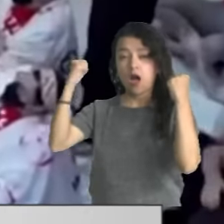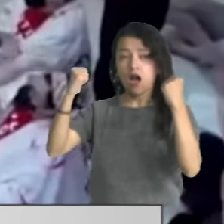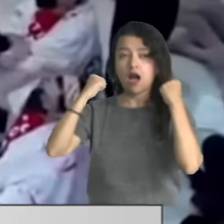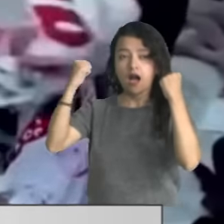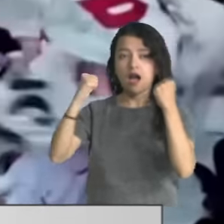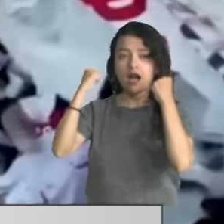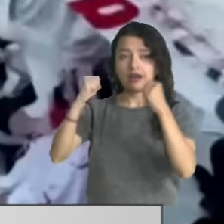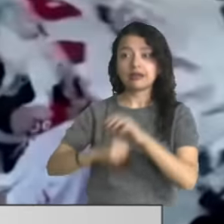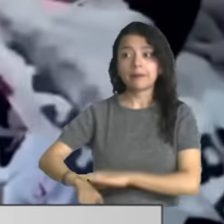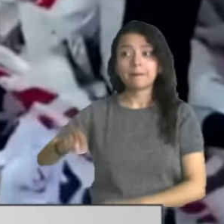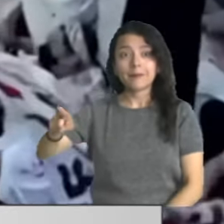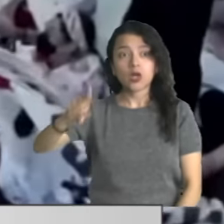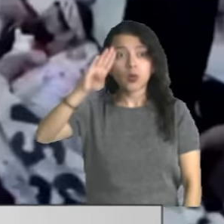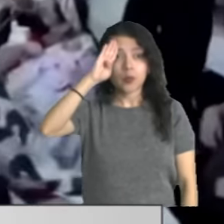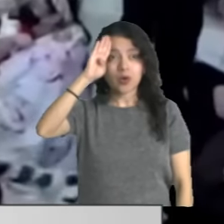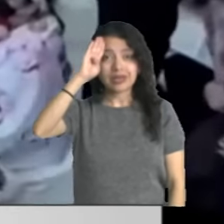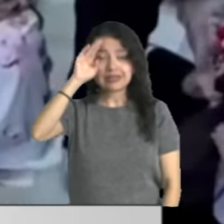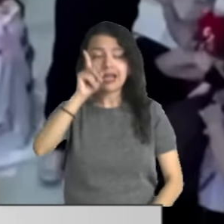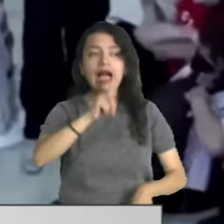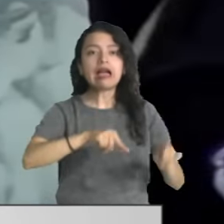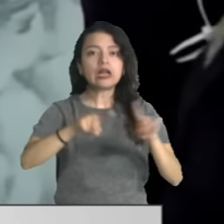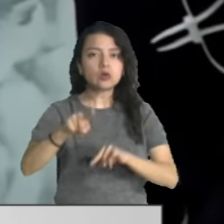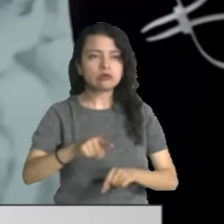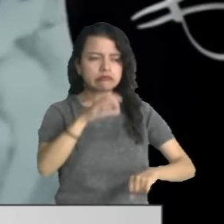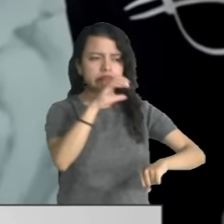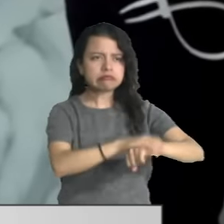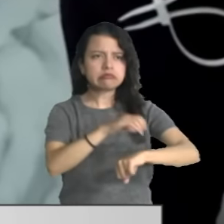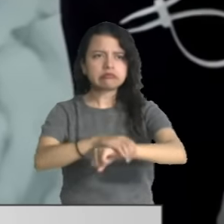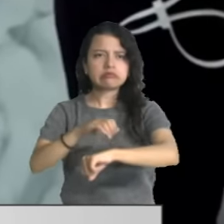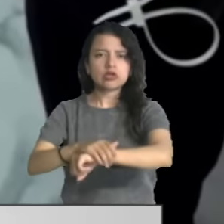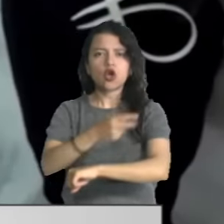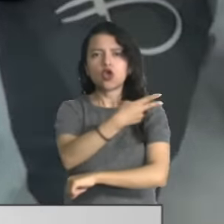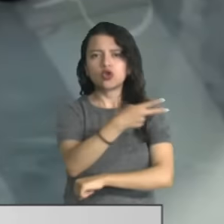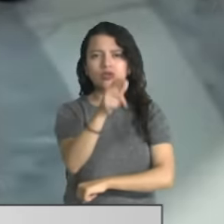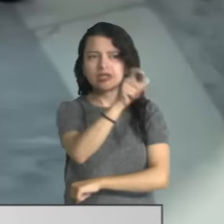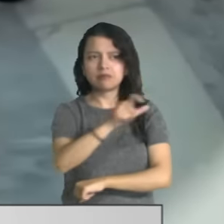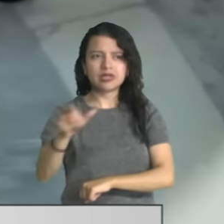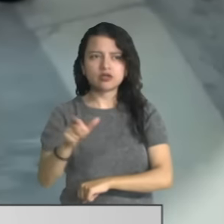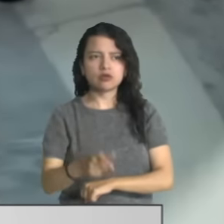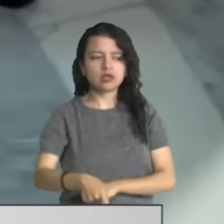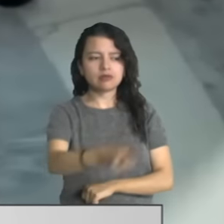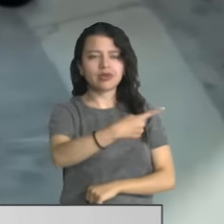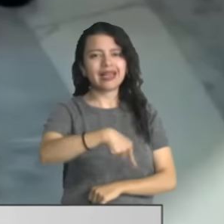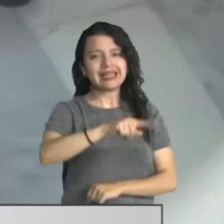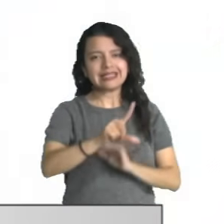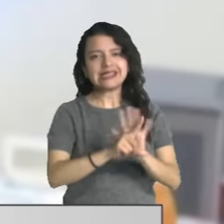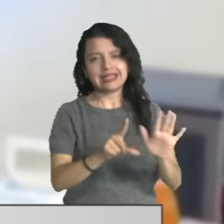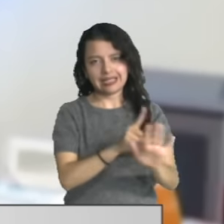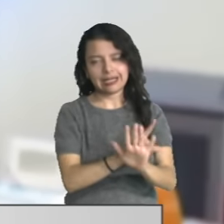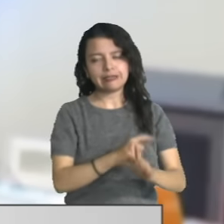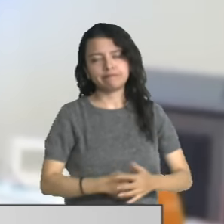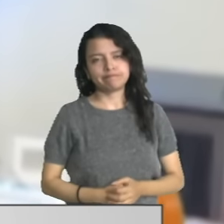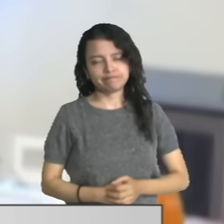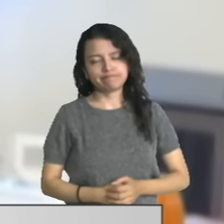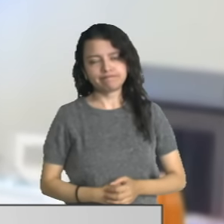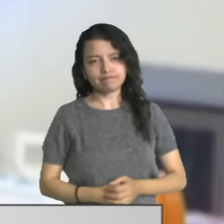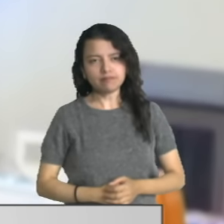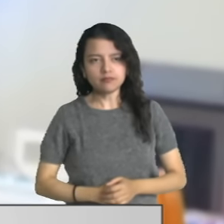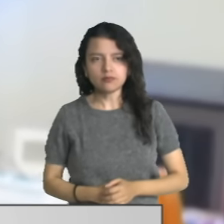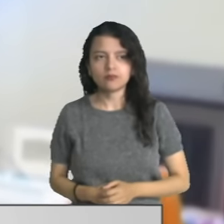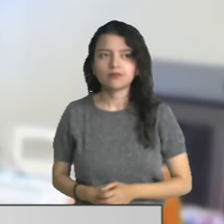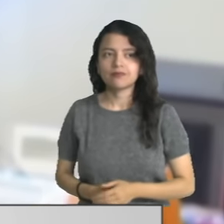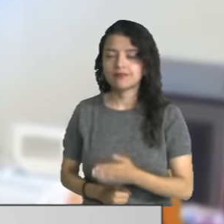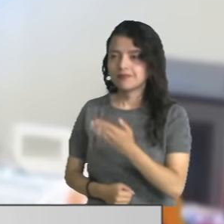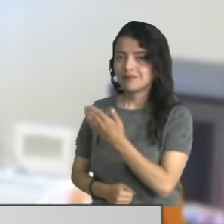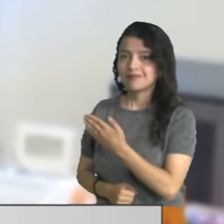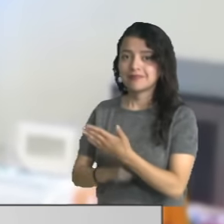la policía del Capitolio detuvo a unas 200 personas, ya que esto es ilegal. Netanyahu, en su visita al